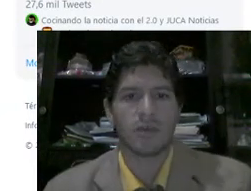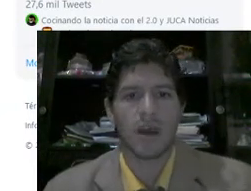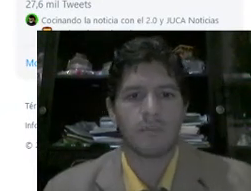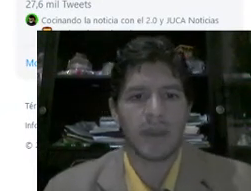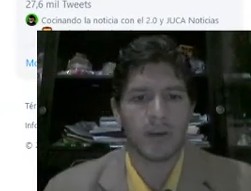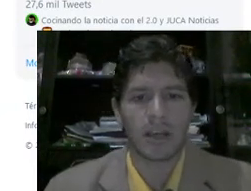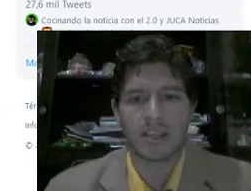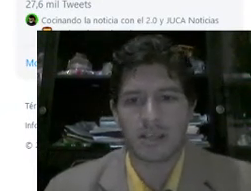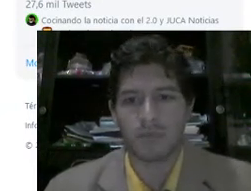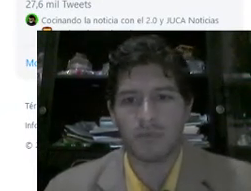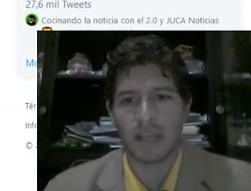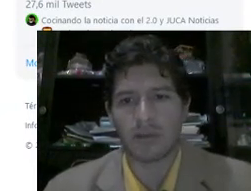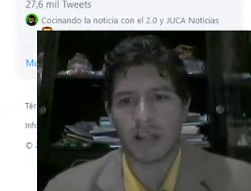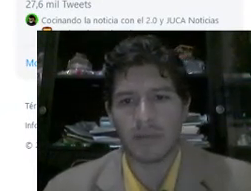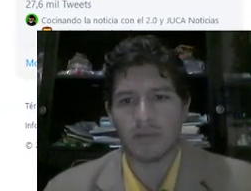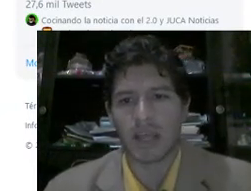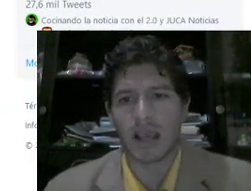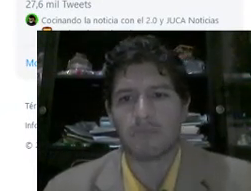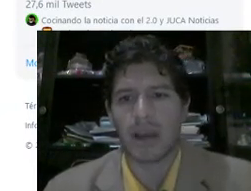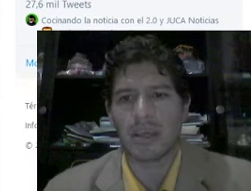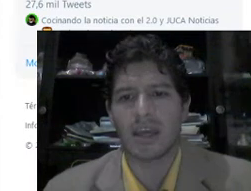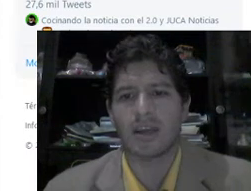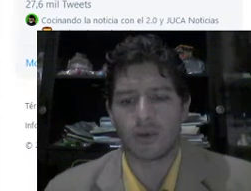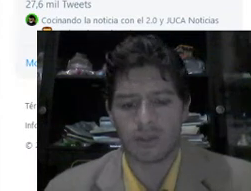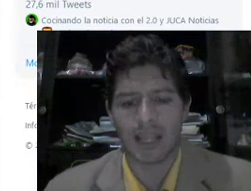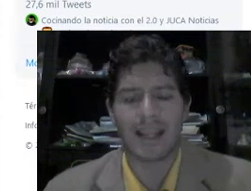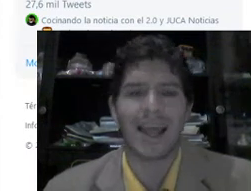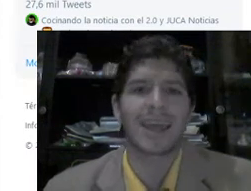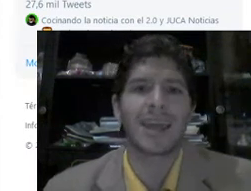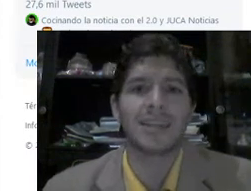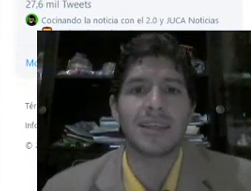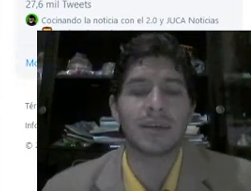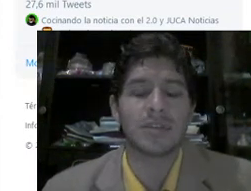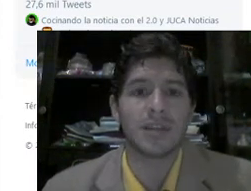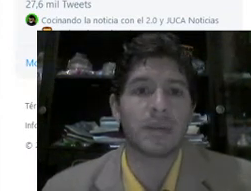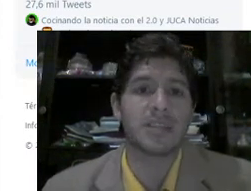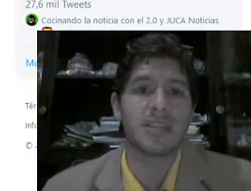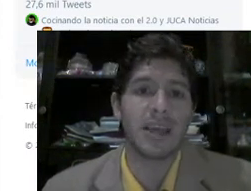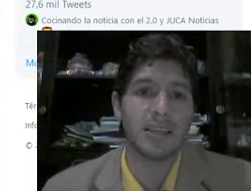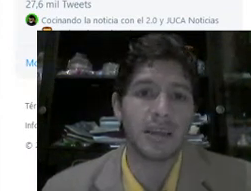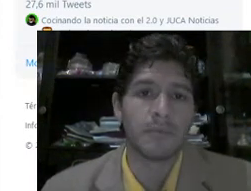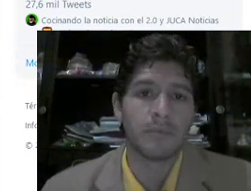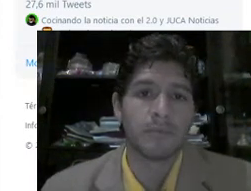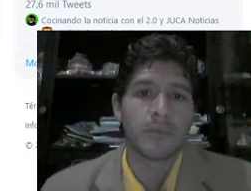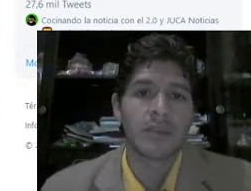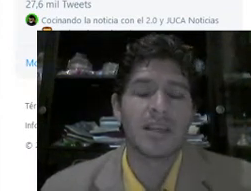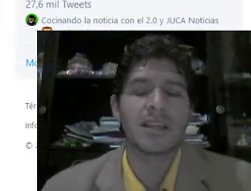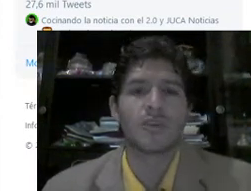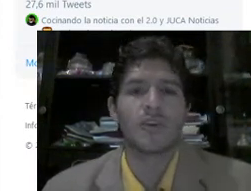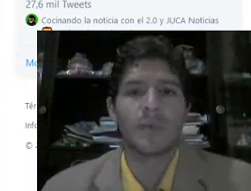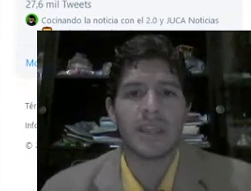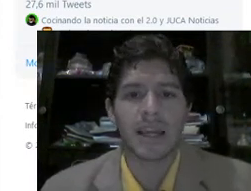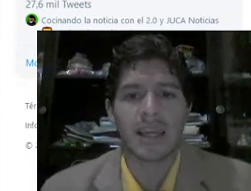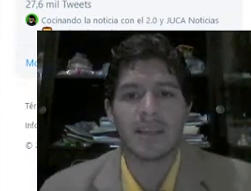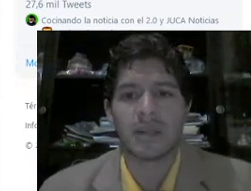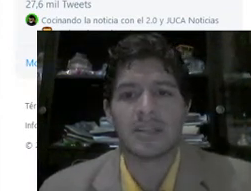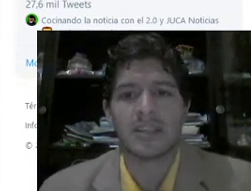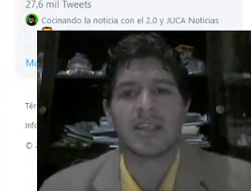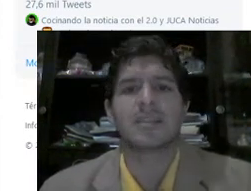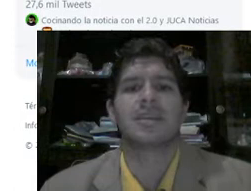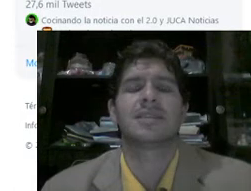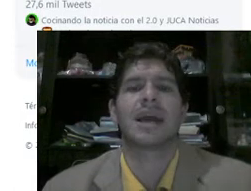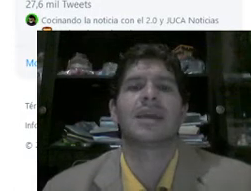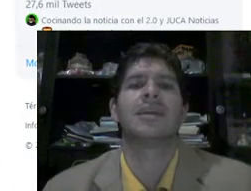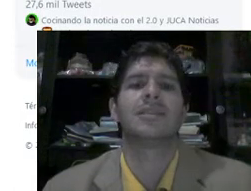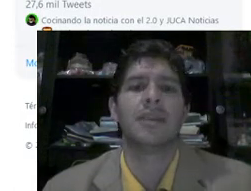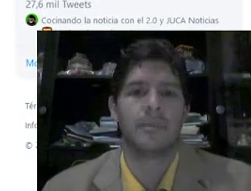reaccionan igual, pero aquí estamos viendo realmente una campaña en contra de la gente, ya no es del presidente. Se les olvida que el